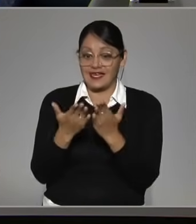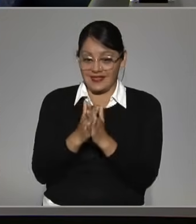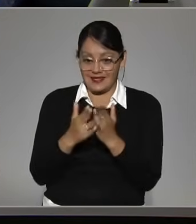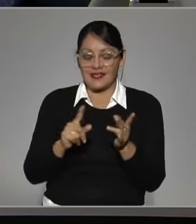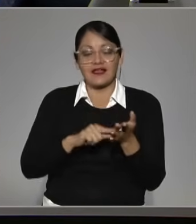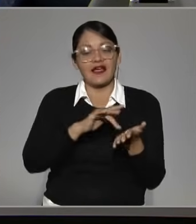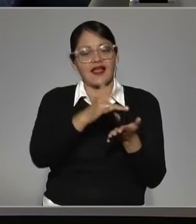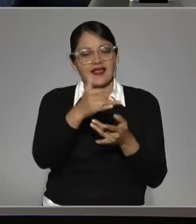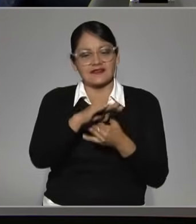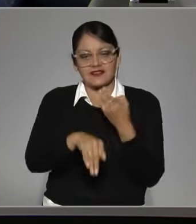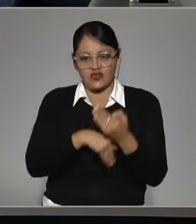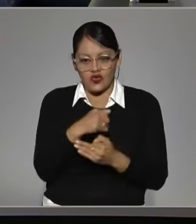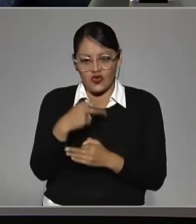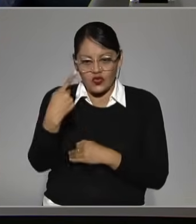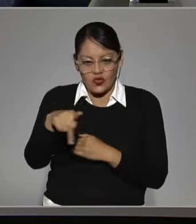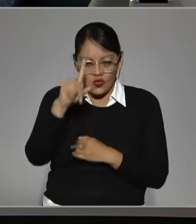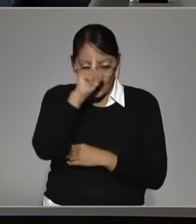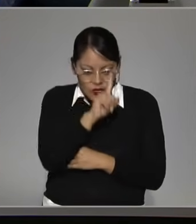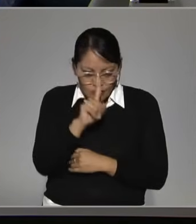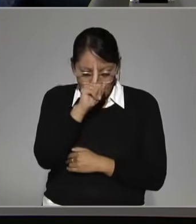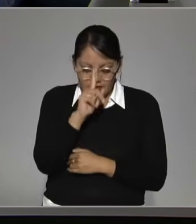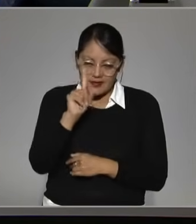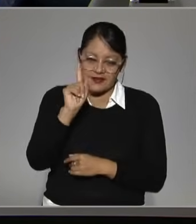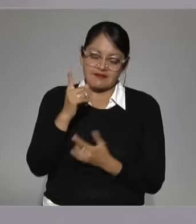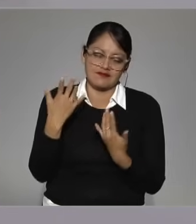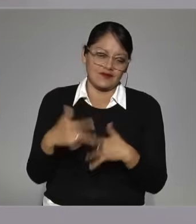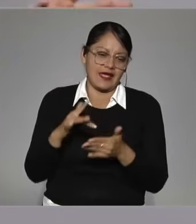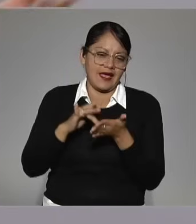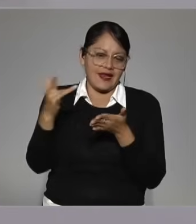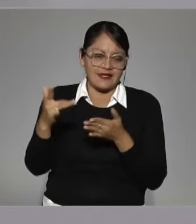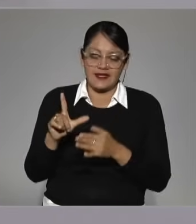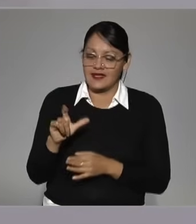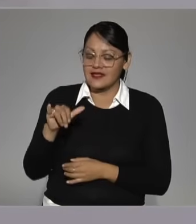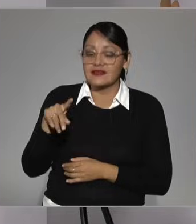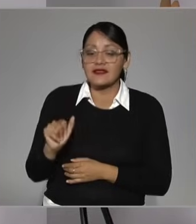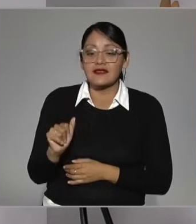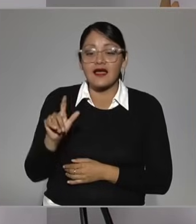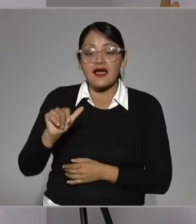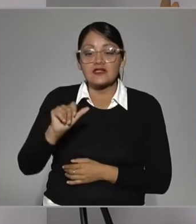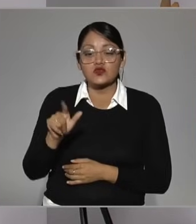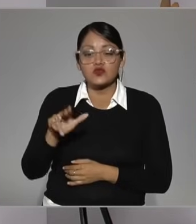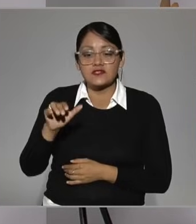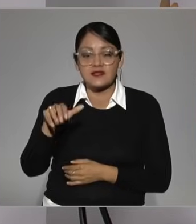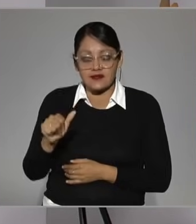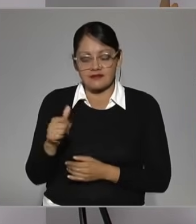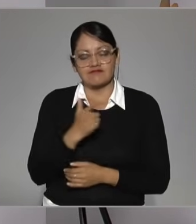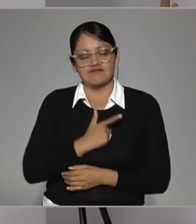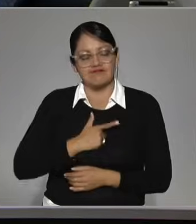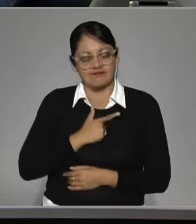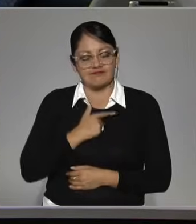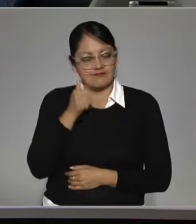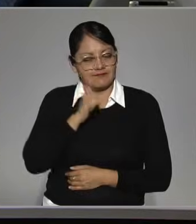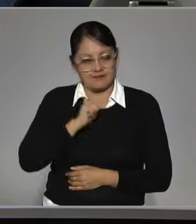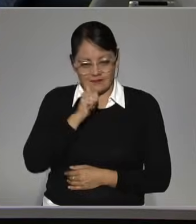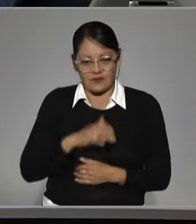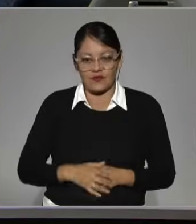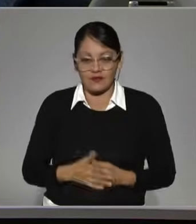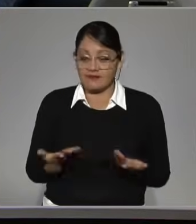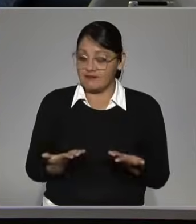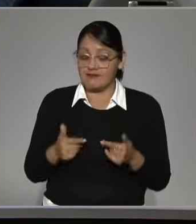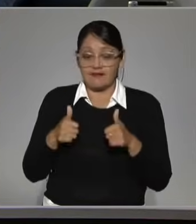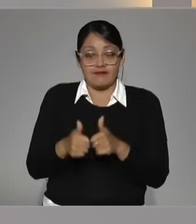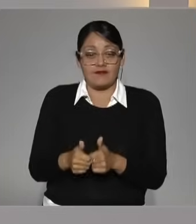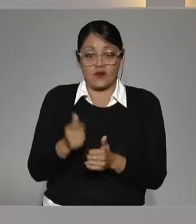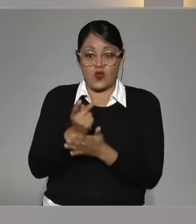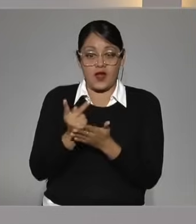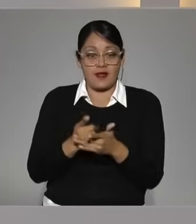gracias por todos sus consejos, sus tips. Muchísimas gracias, Linda. Azu, como siempre, un placer estar contigo. Igualmente, y pues ahí queda el programa